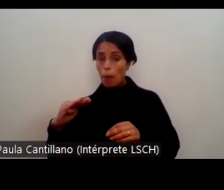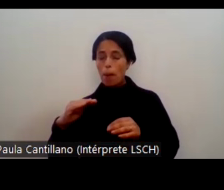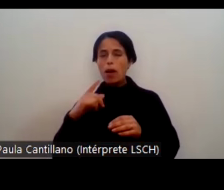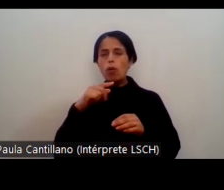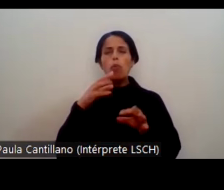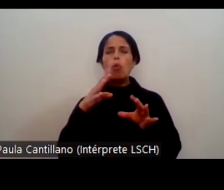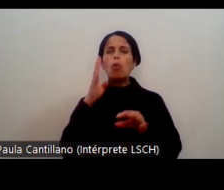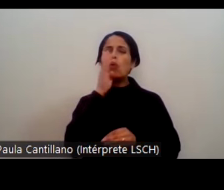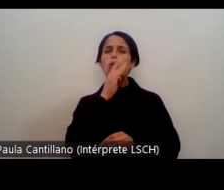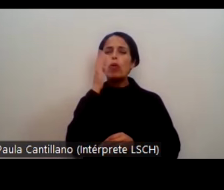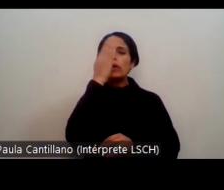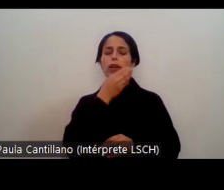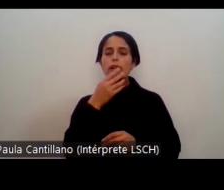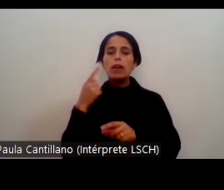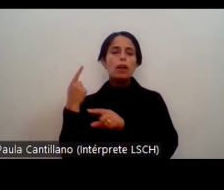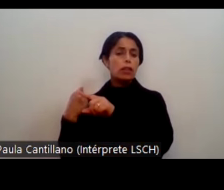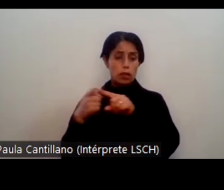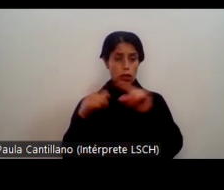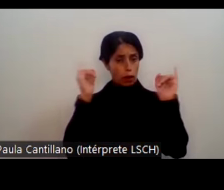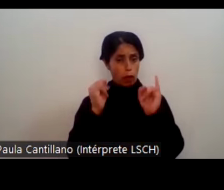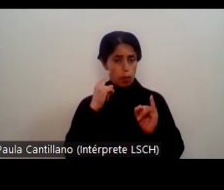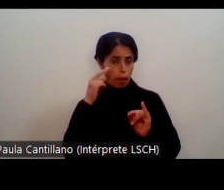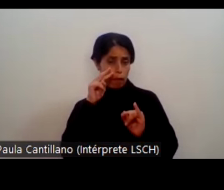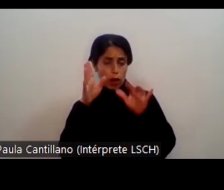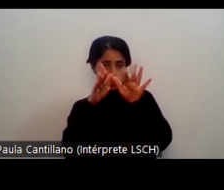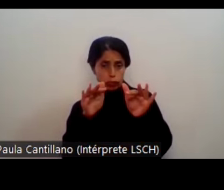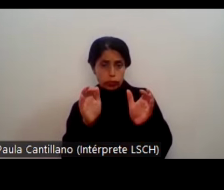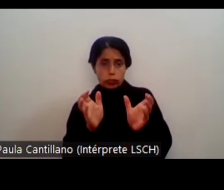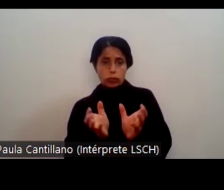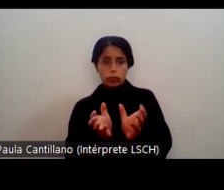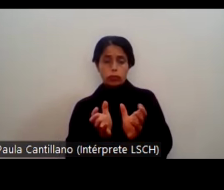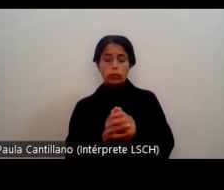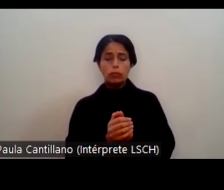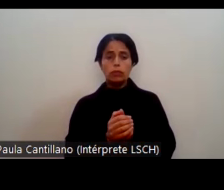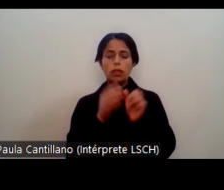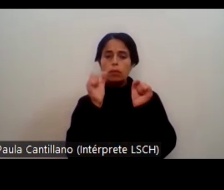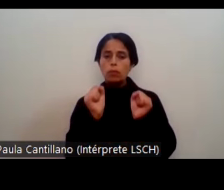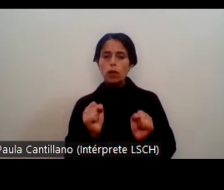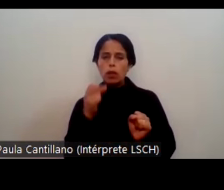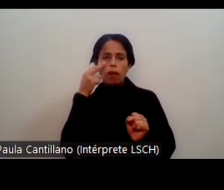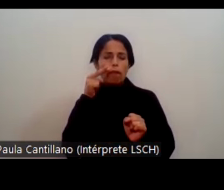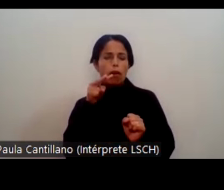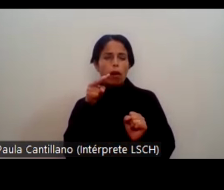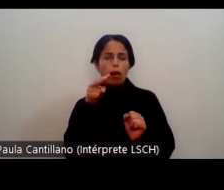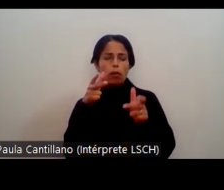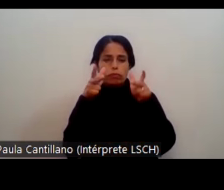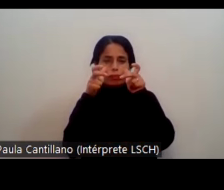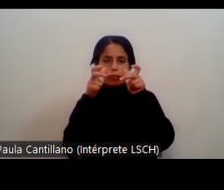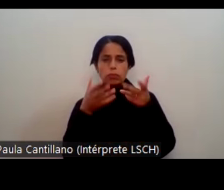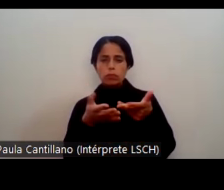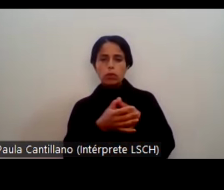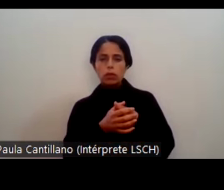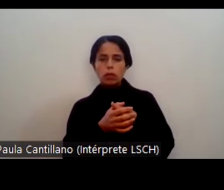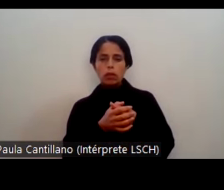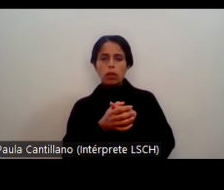que presenta diversas formas y se puede observar, ¿no? Que esta